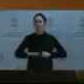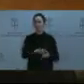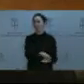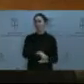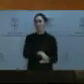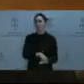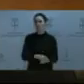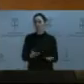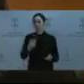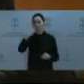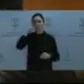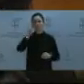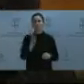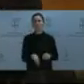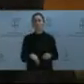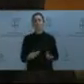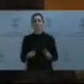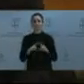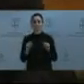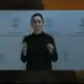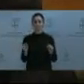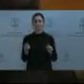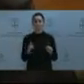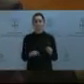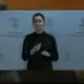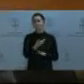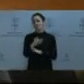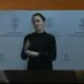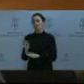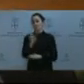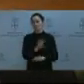Asturias, sino en el resto de otras comunidades, en el resto del país. Muchas